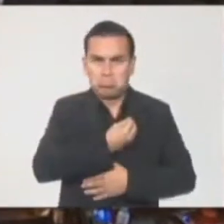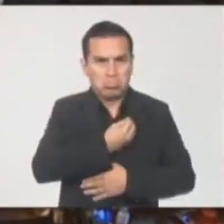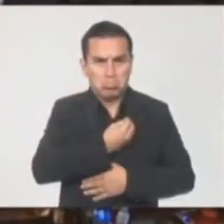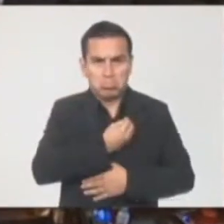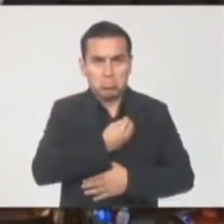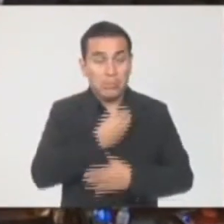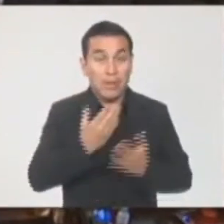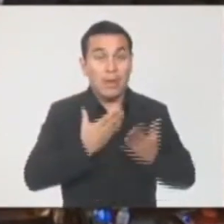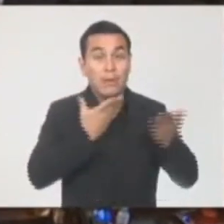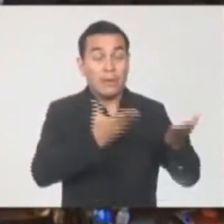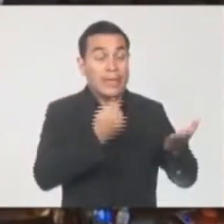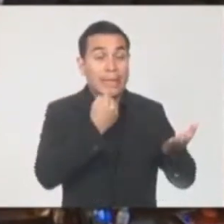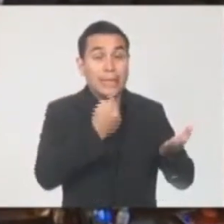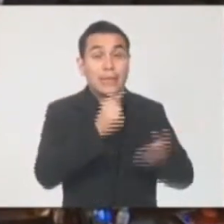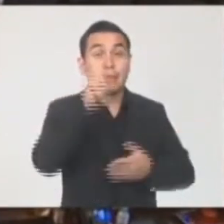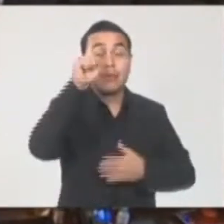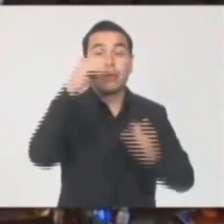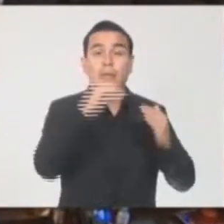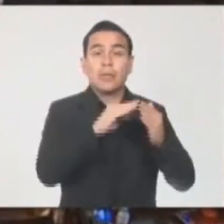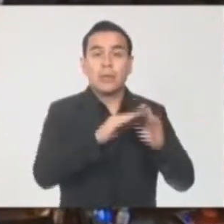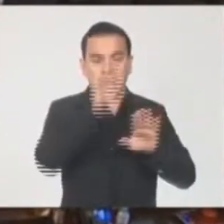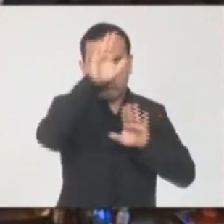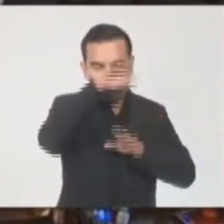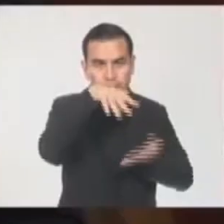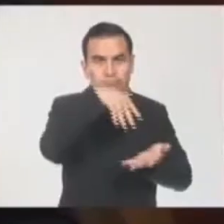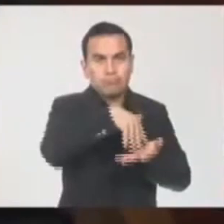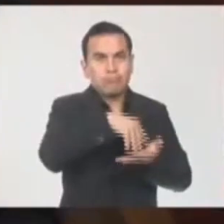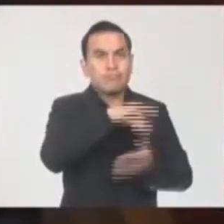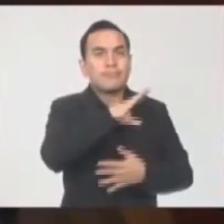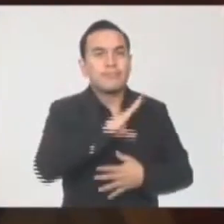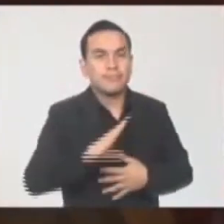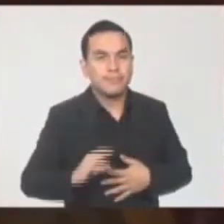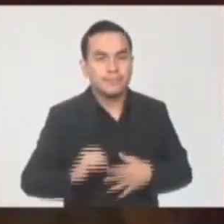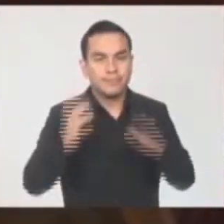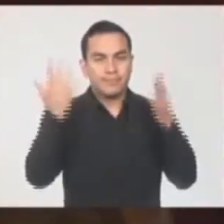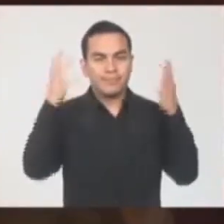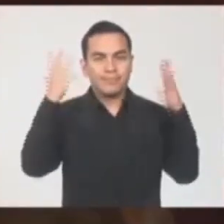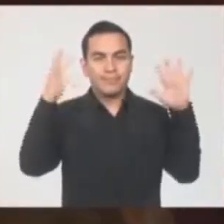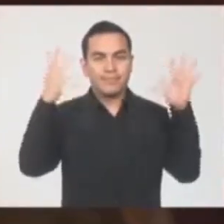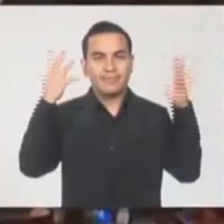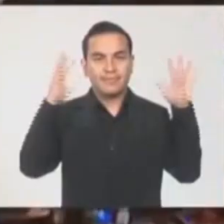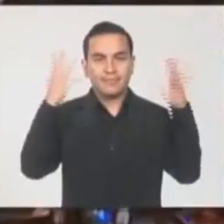con nadie, más que con Dios y con el pueblo salvadoreño.